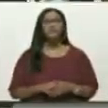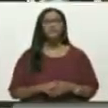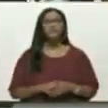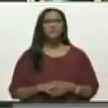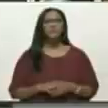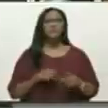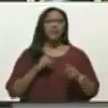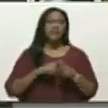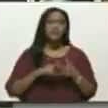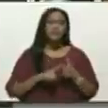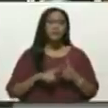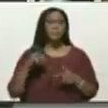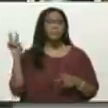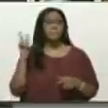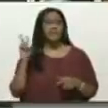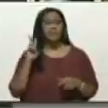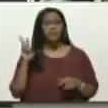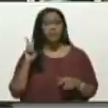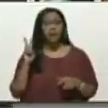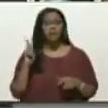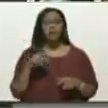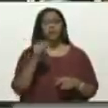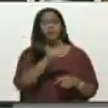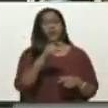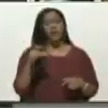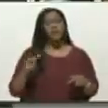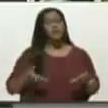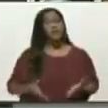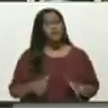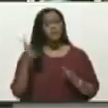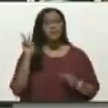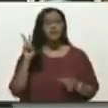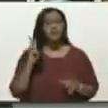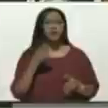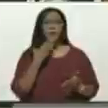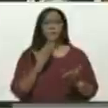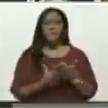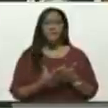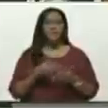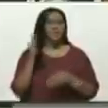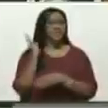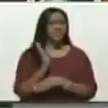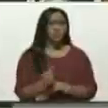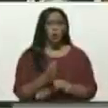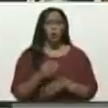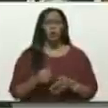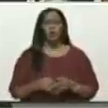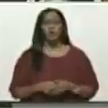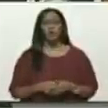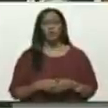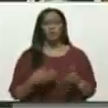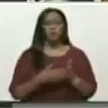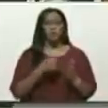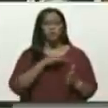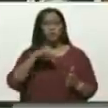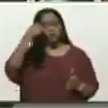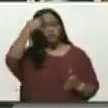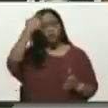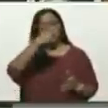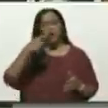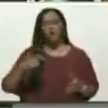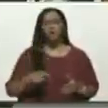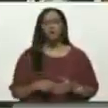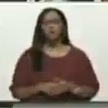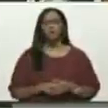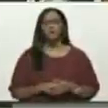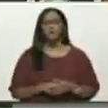Entonces, venezolanos, gente que nació en Venezuela pidiendo sanciones, persecuciones contra nuestro pueblo, mientras otros nos